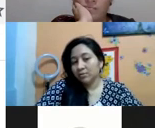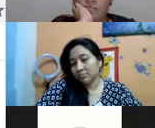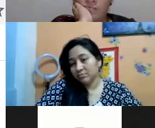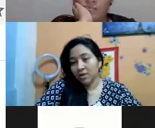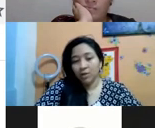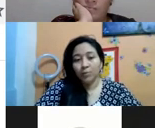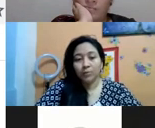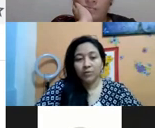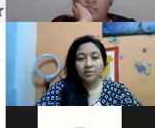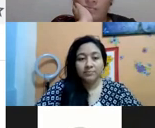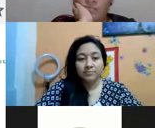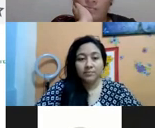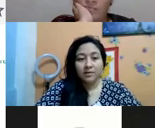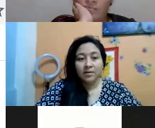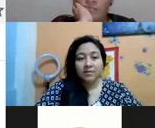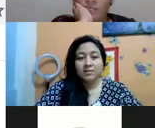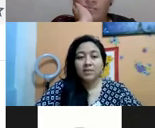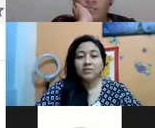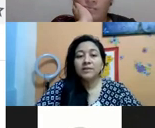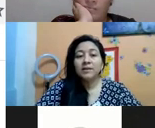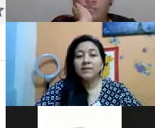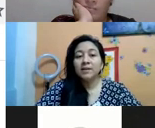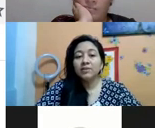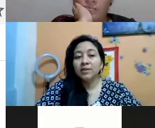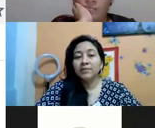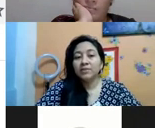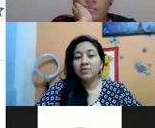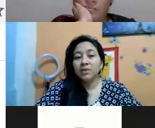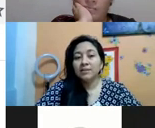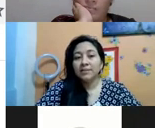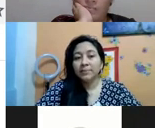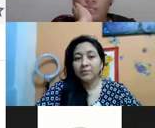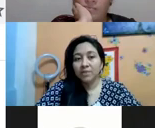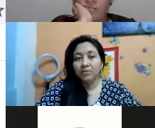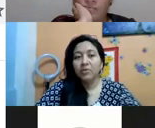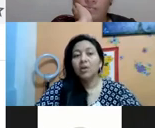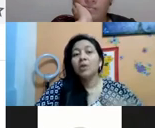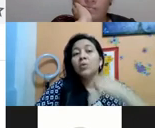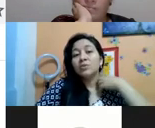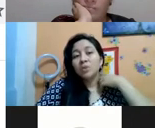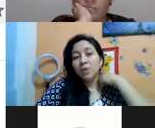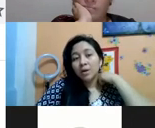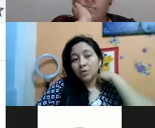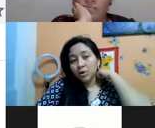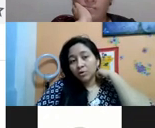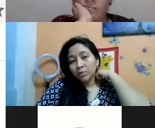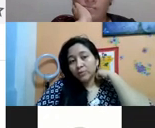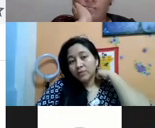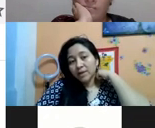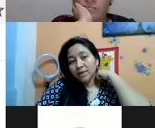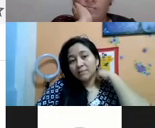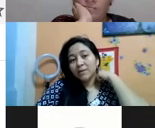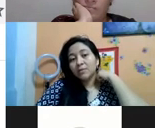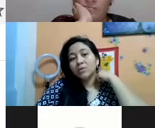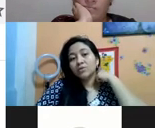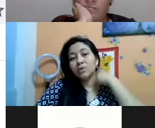otra, no tienen ningún puntaje. ¿Ya? Entonces, en este caso, la calificación es del 100%. ¿Cuándo se juega con los otros